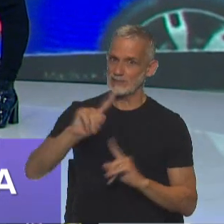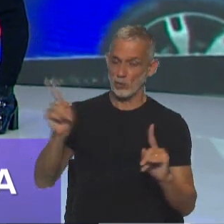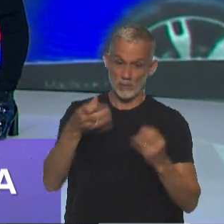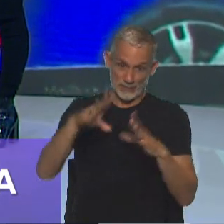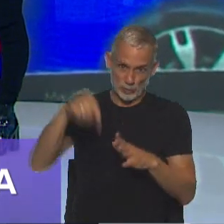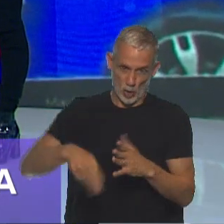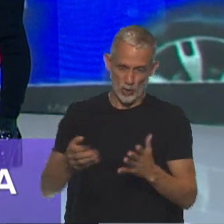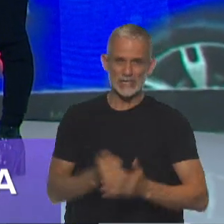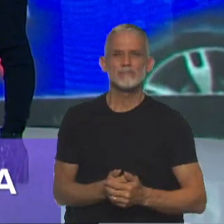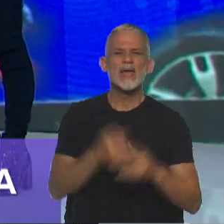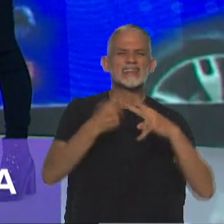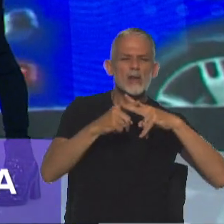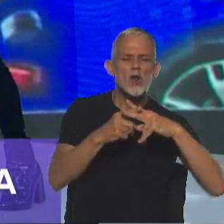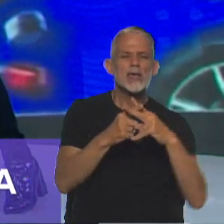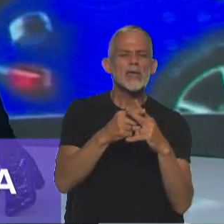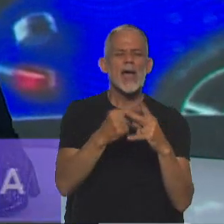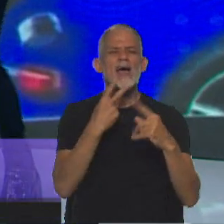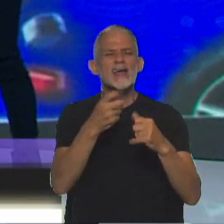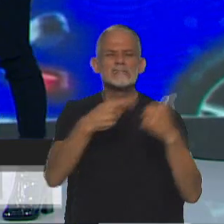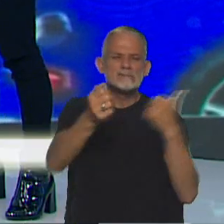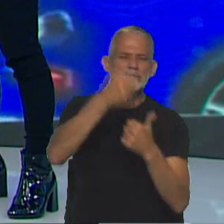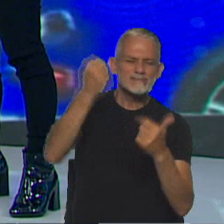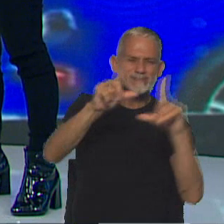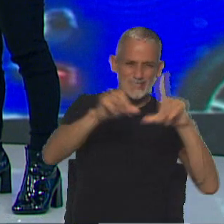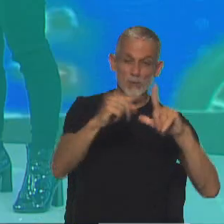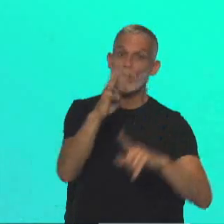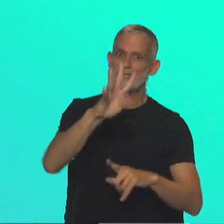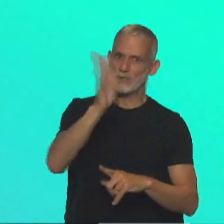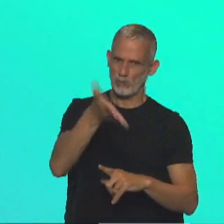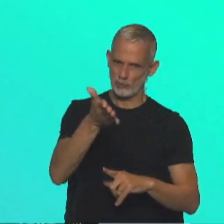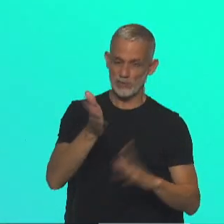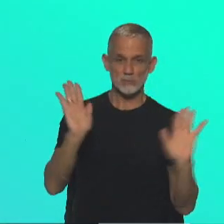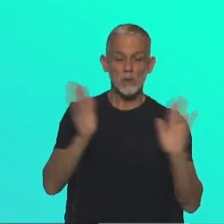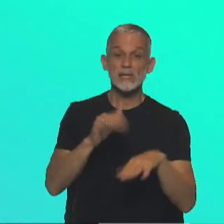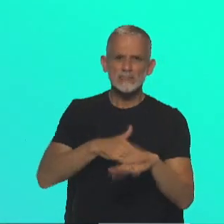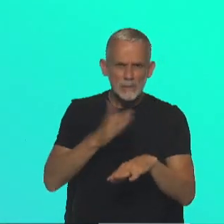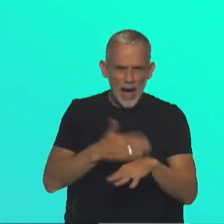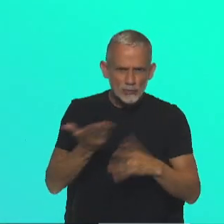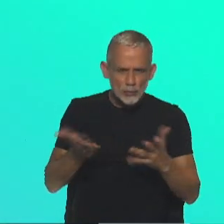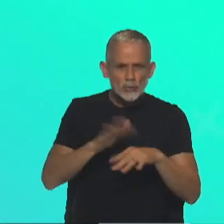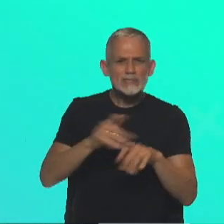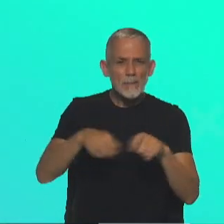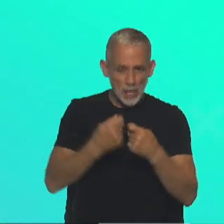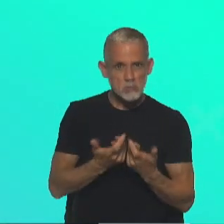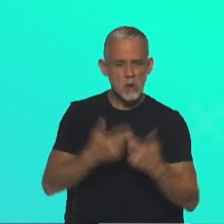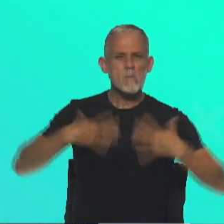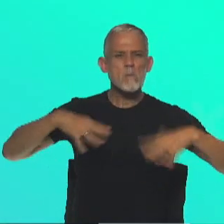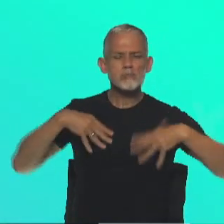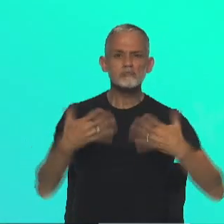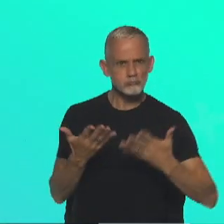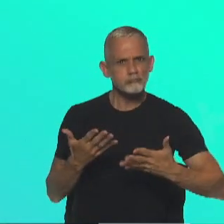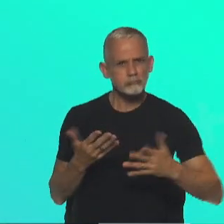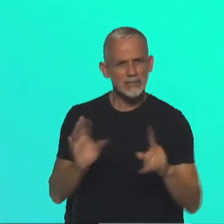hoy. Tecnología y electrónicos 45%. Muchos zapatos, están carísimos. Moda, sí. Vestimenta,